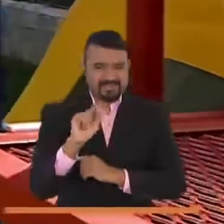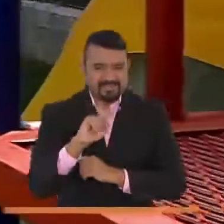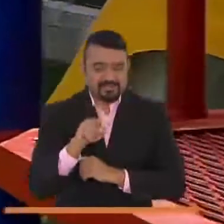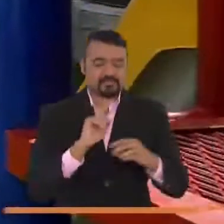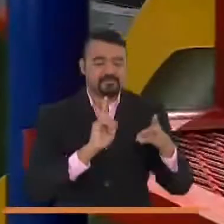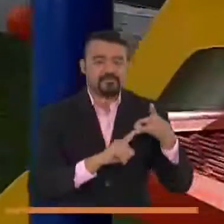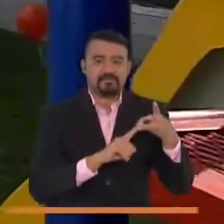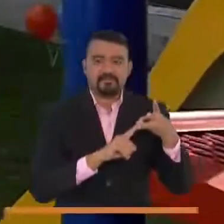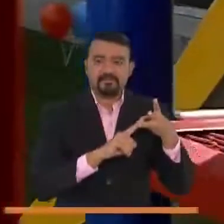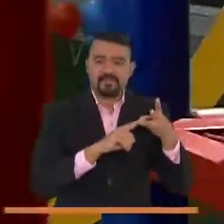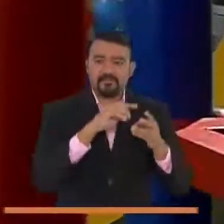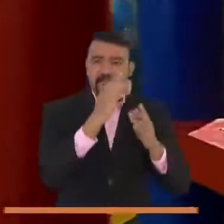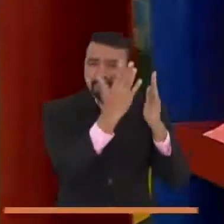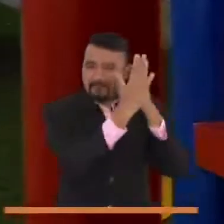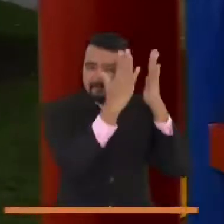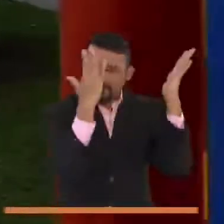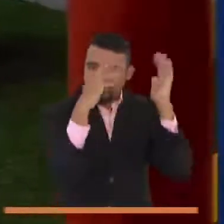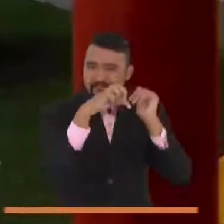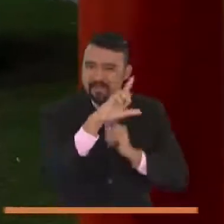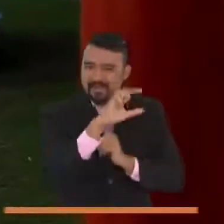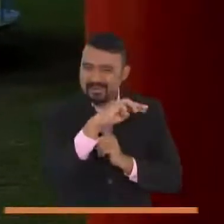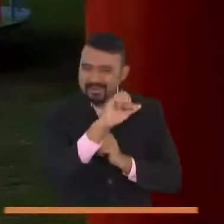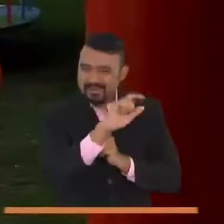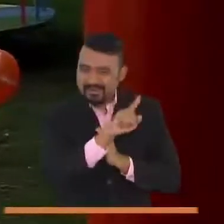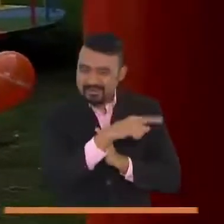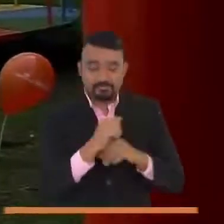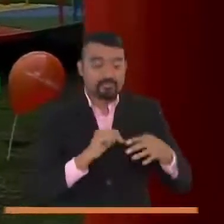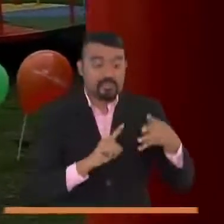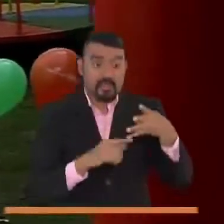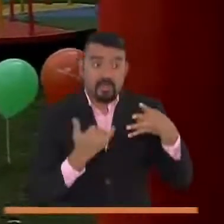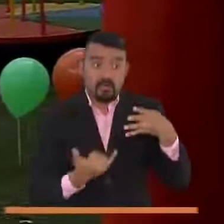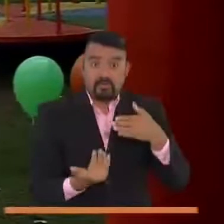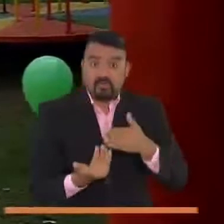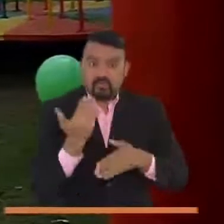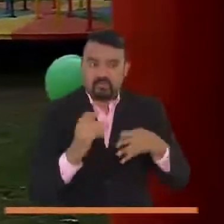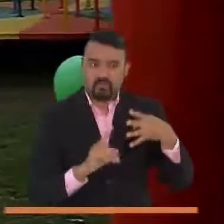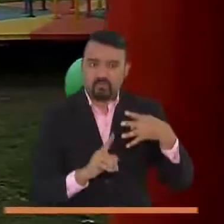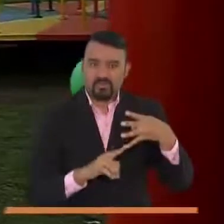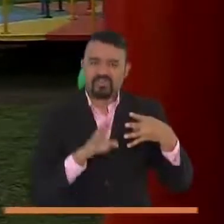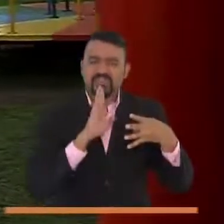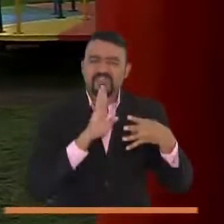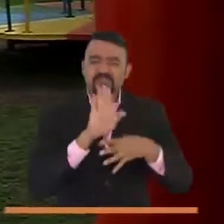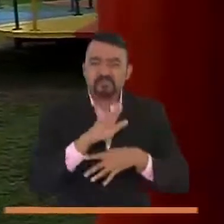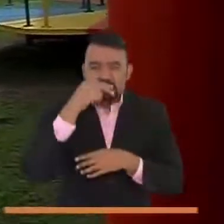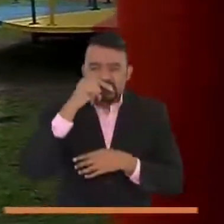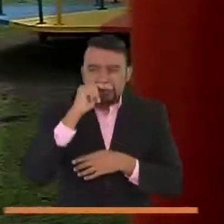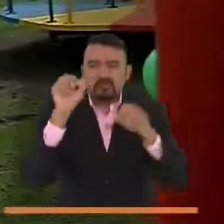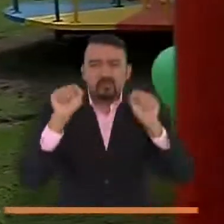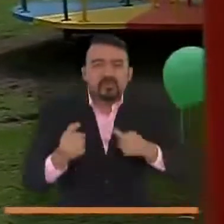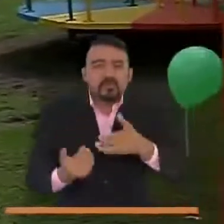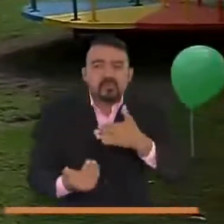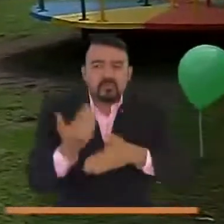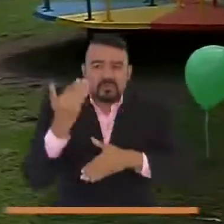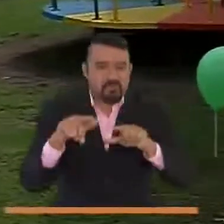entregamos hoy el cuarto parque infantil para el disfrute de nuestros niños y niñas, para la recreación sana, para